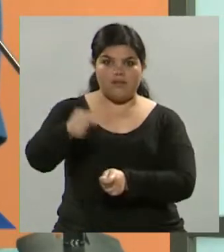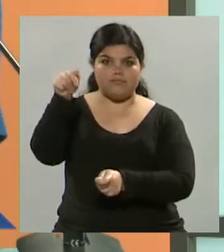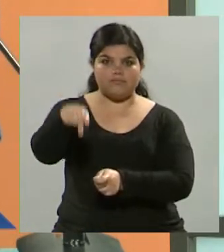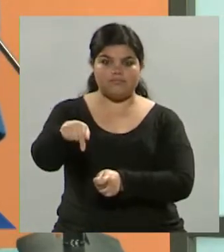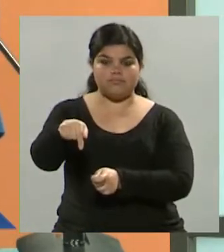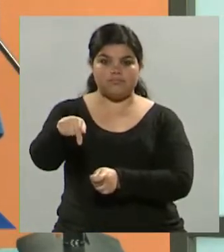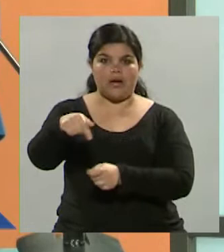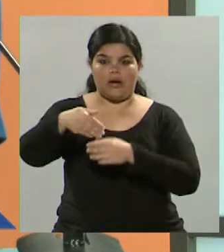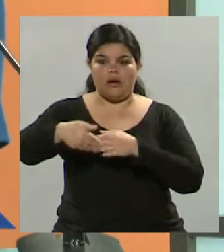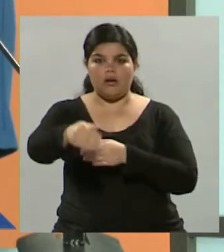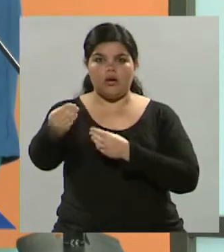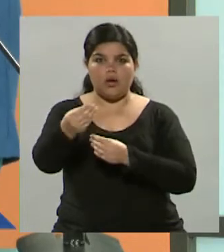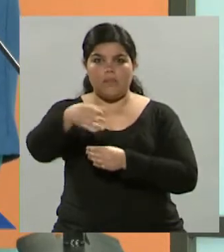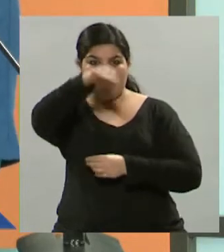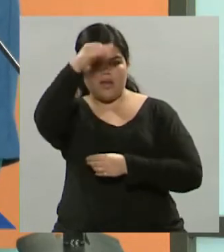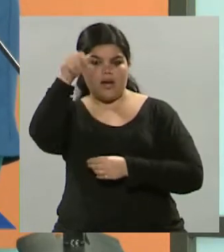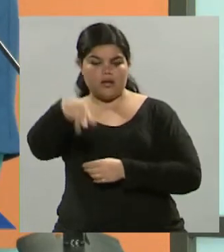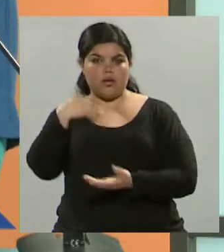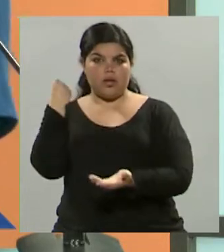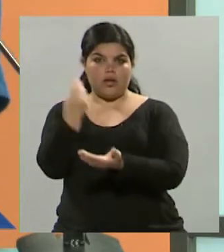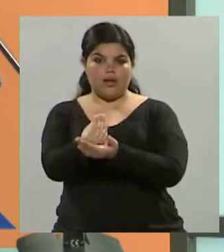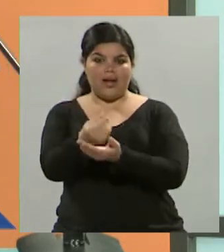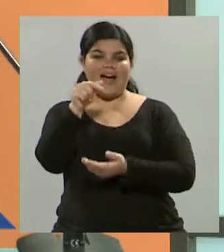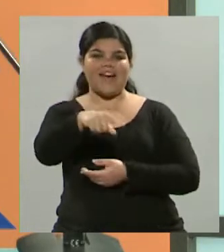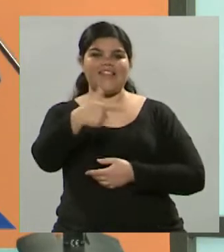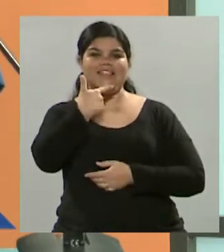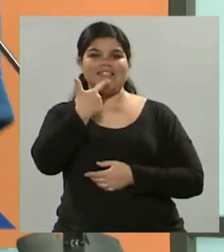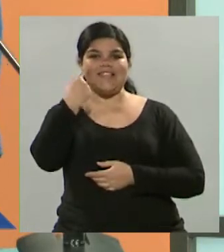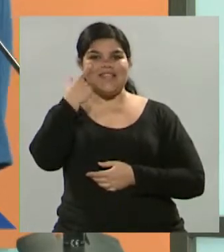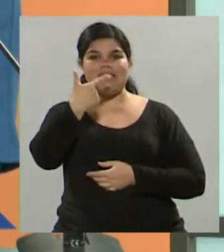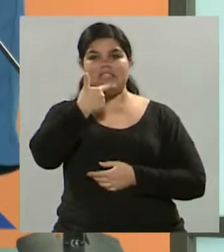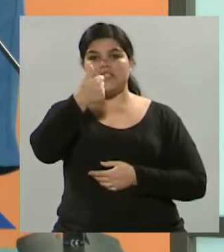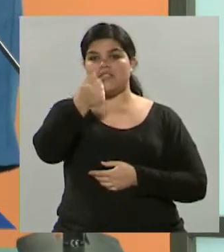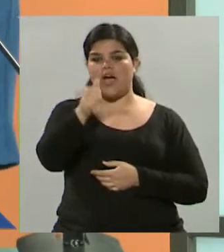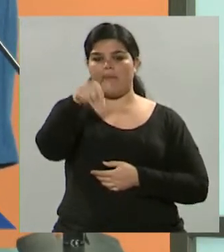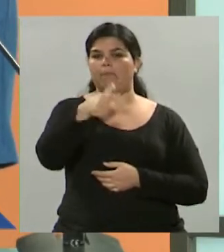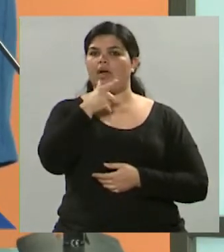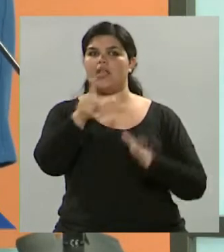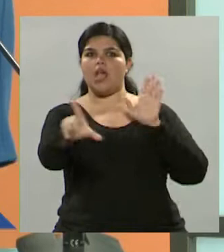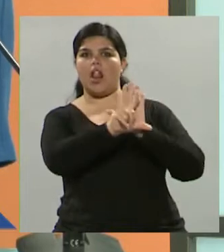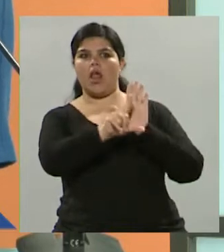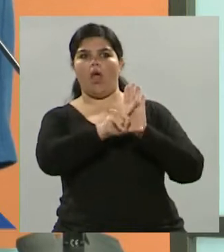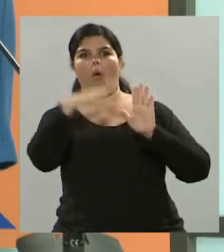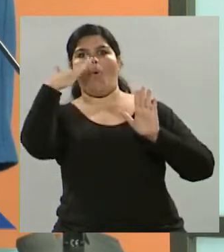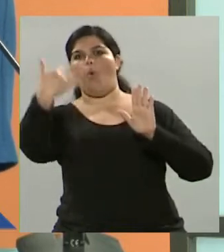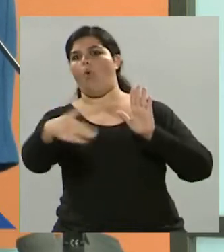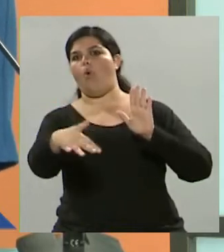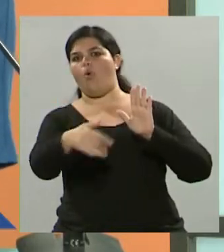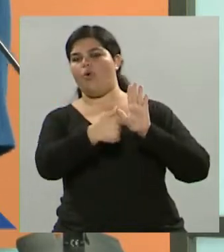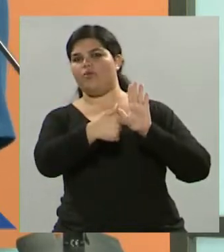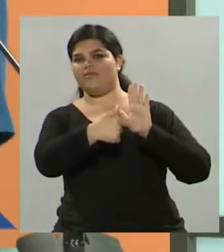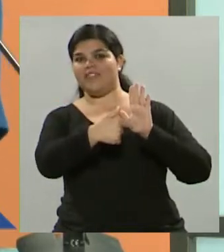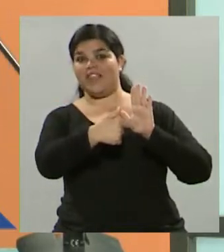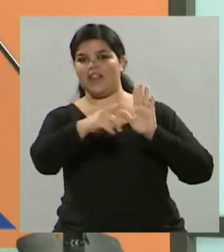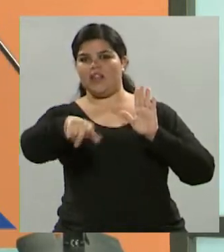llega al teatro donde está Sisa, que pareciera que conoce como todas las leyes, en principio de eso,